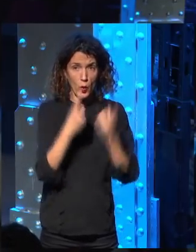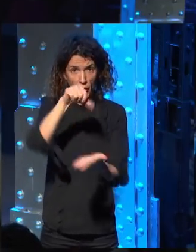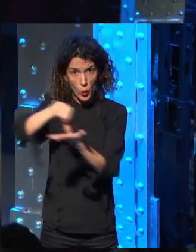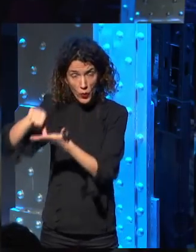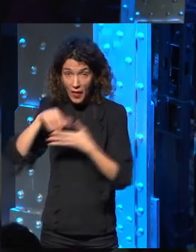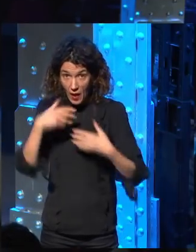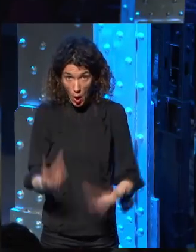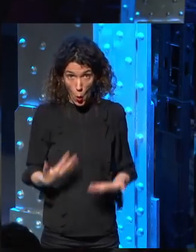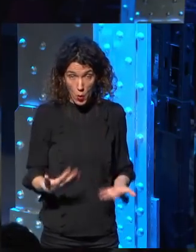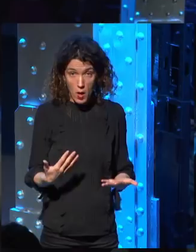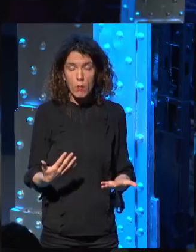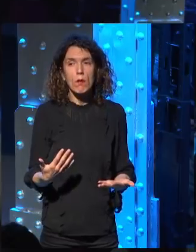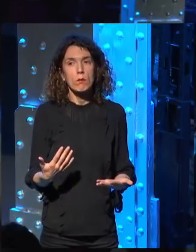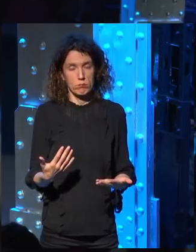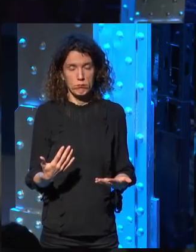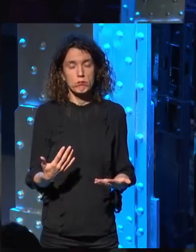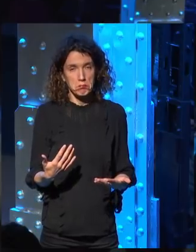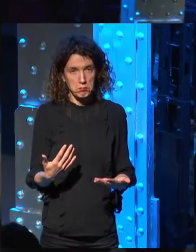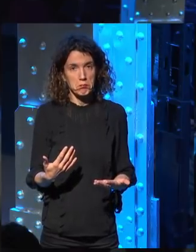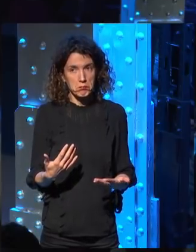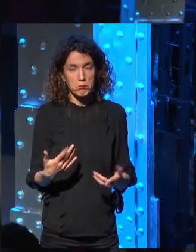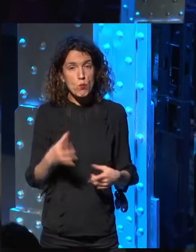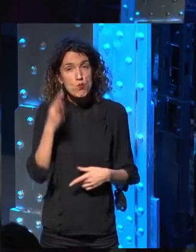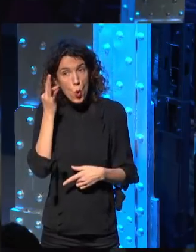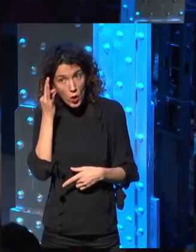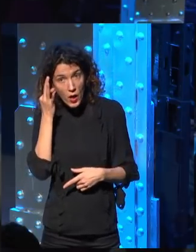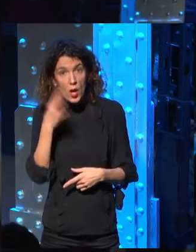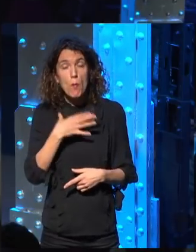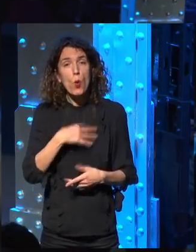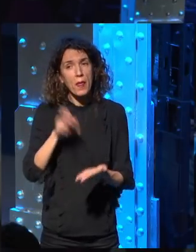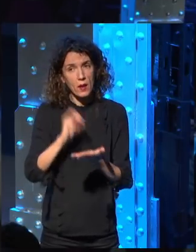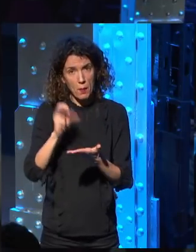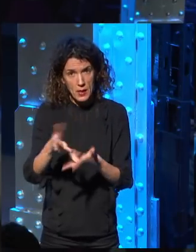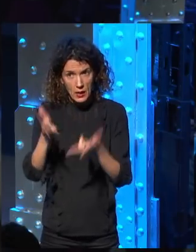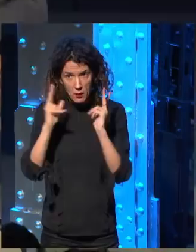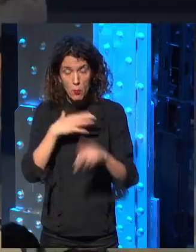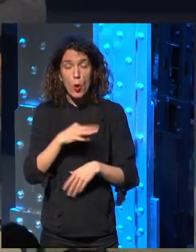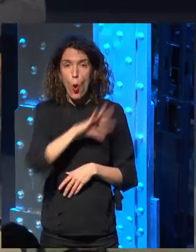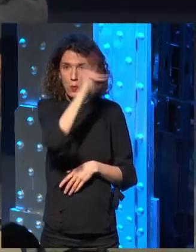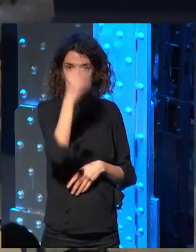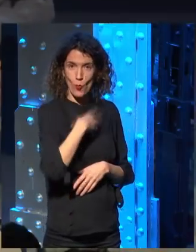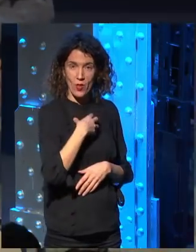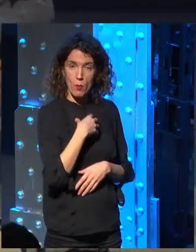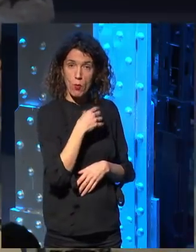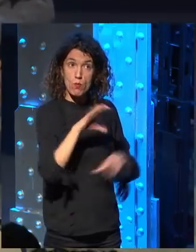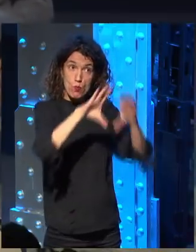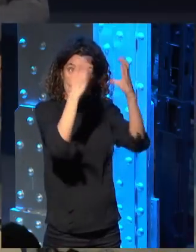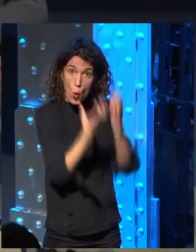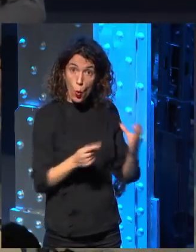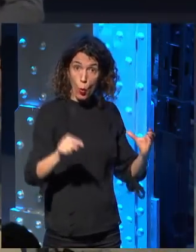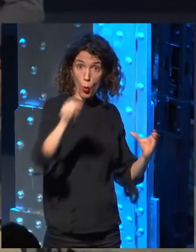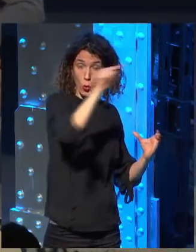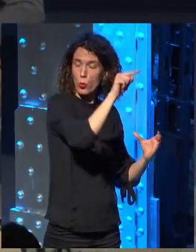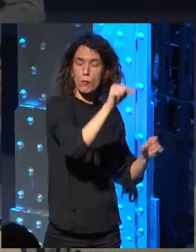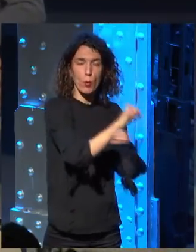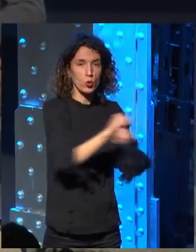ciudades ahora hay más posibilidades para que las mujeres puedan caminar, pero no podemos olvidar que en una gran parte del mundo sigue